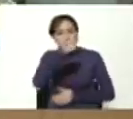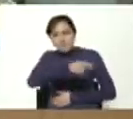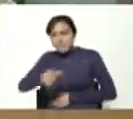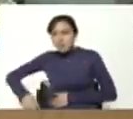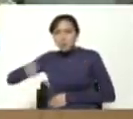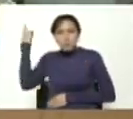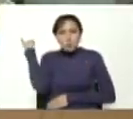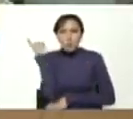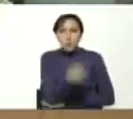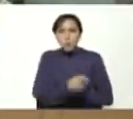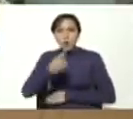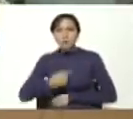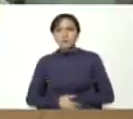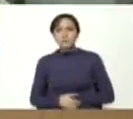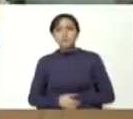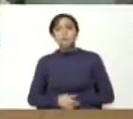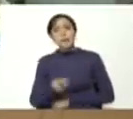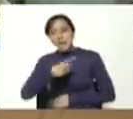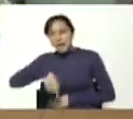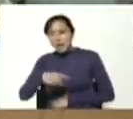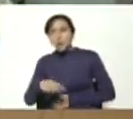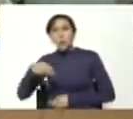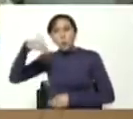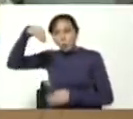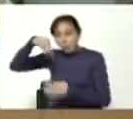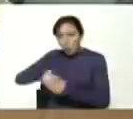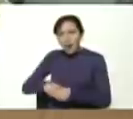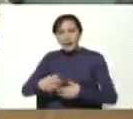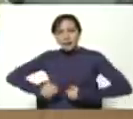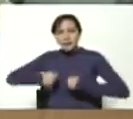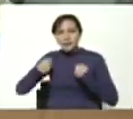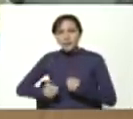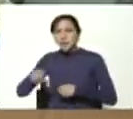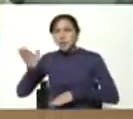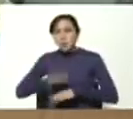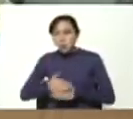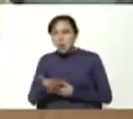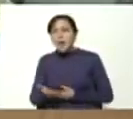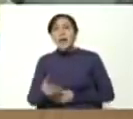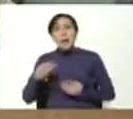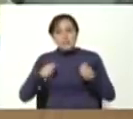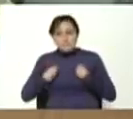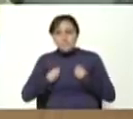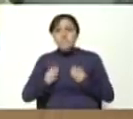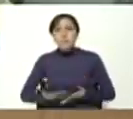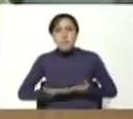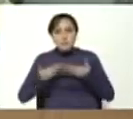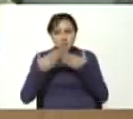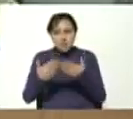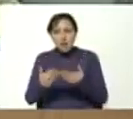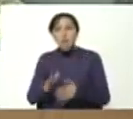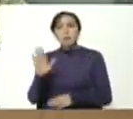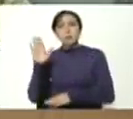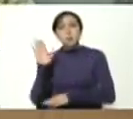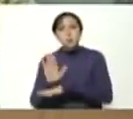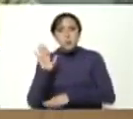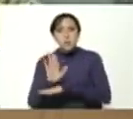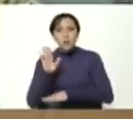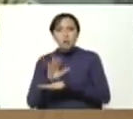que ilegalmente les mantienen en cautiverio la preservación de sus vidas e integridad